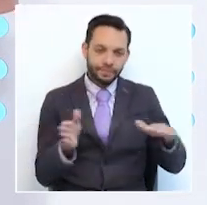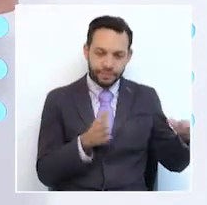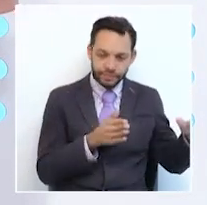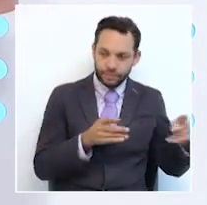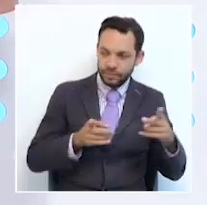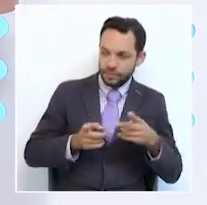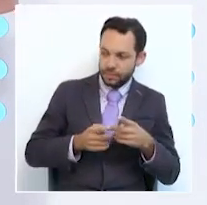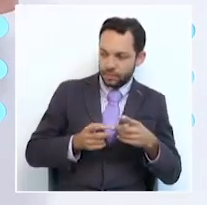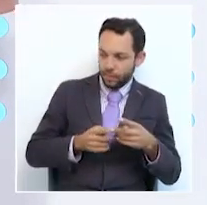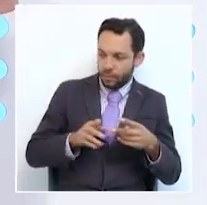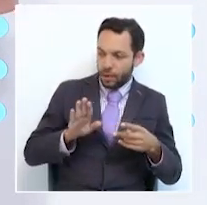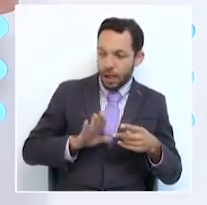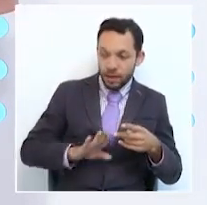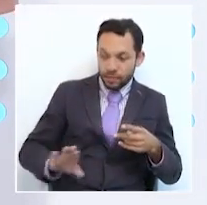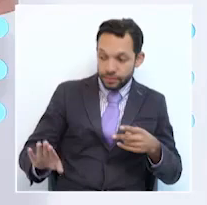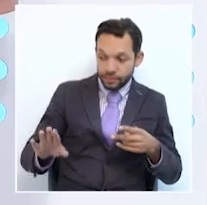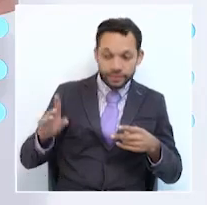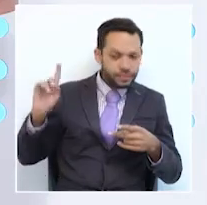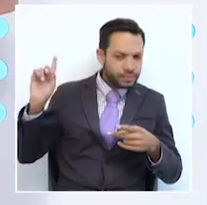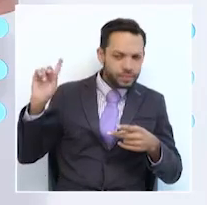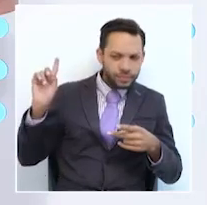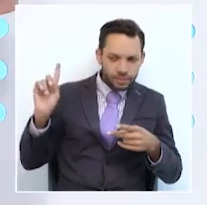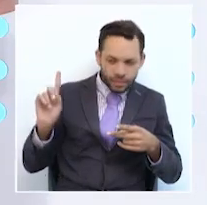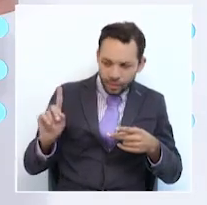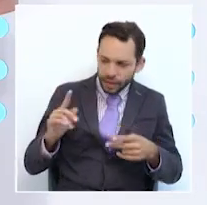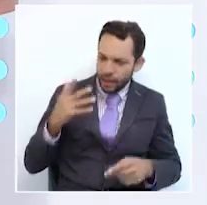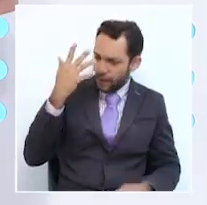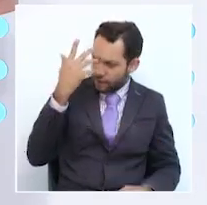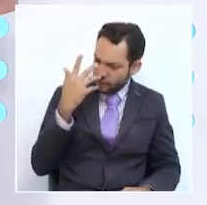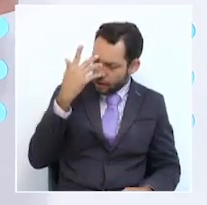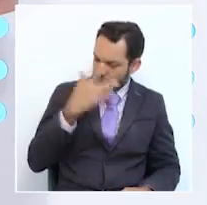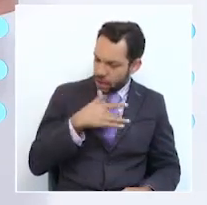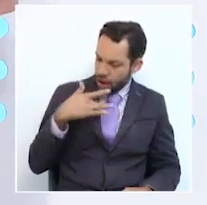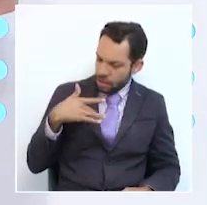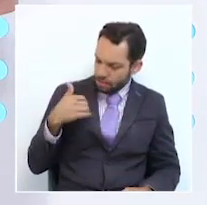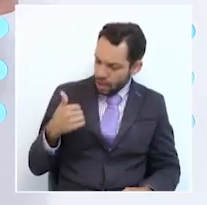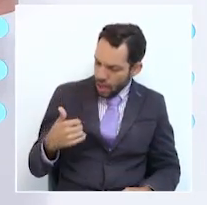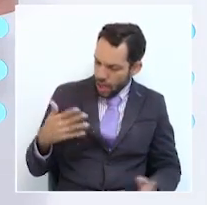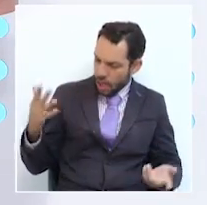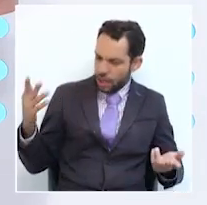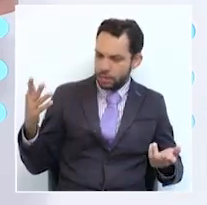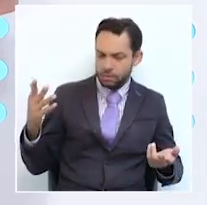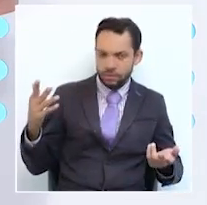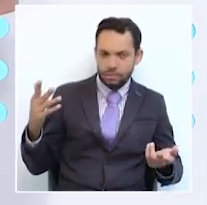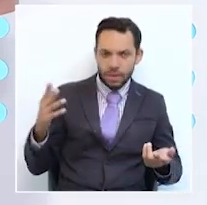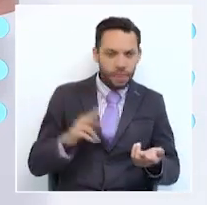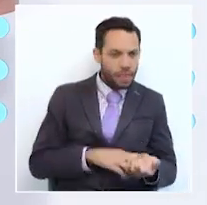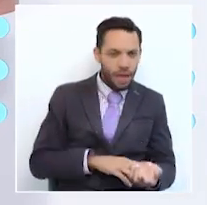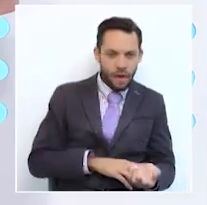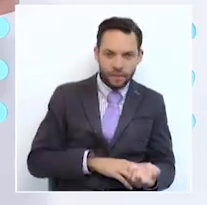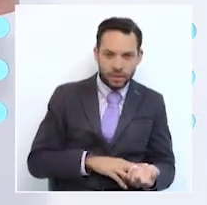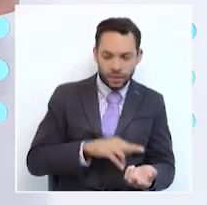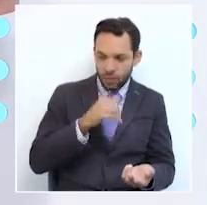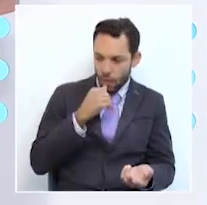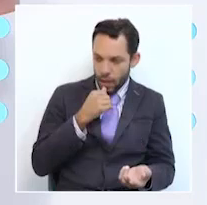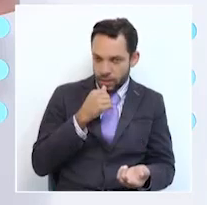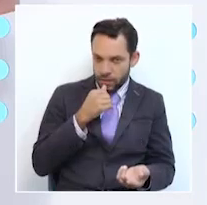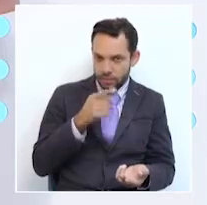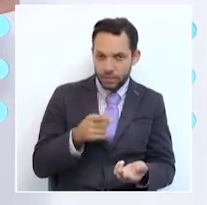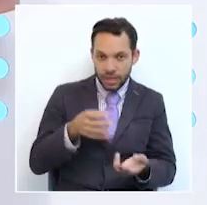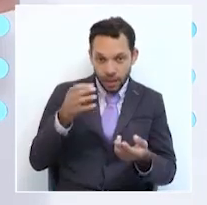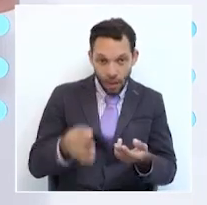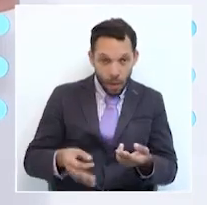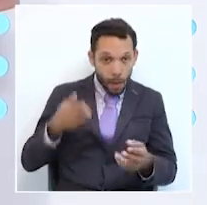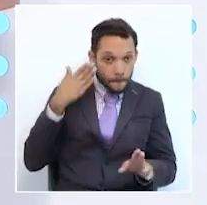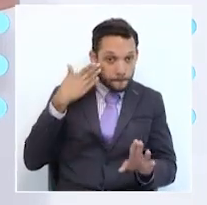si usted no tiene antecedentes y ustedes hacen sus exámenes no tienen ningún síntoma de diabetes eso no la va a llevar a una